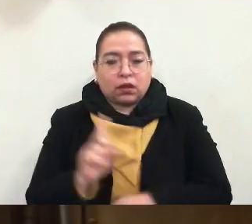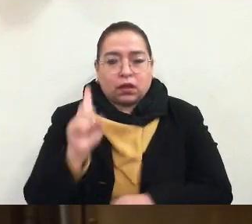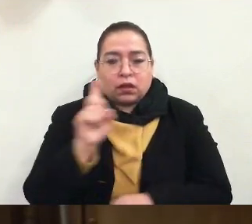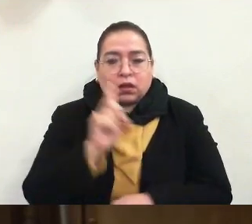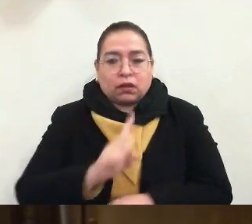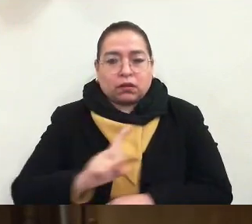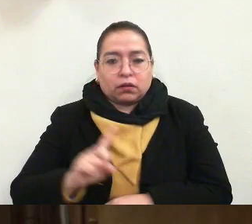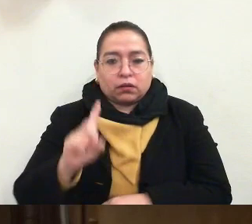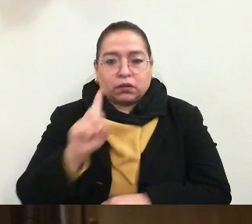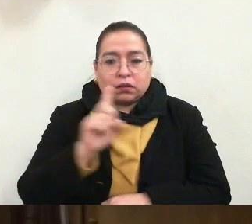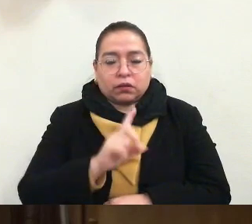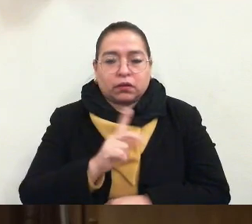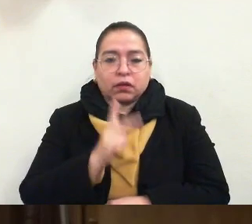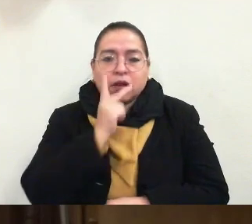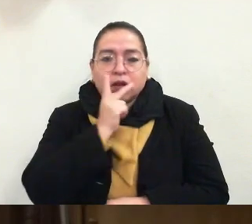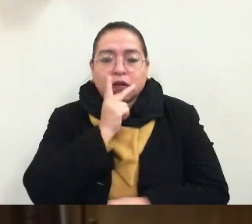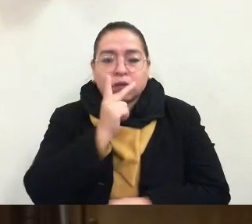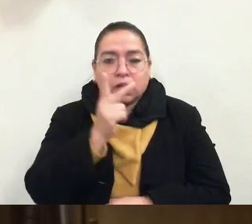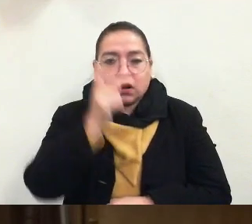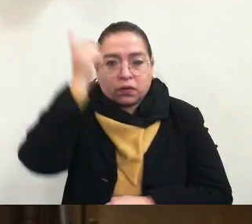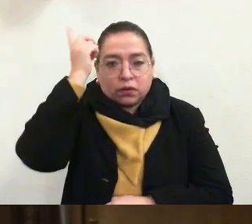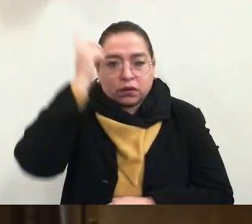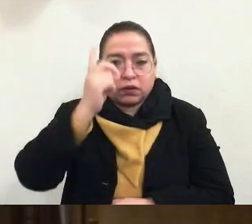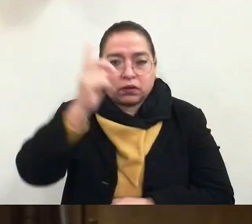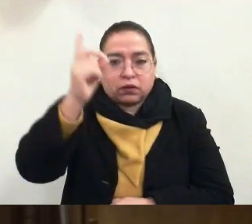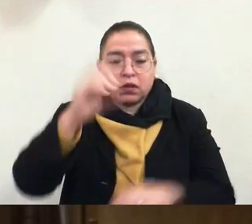Domingo de la Palabra de Dios,